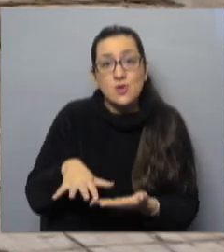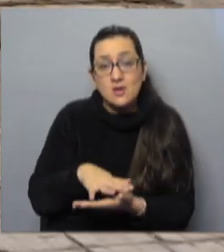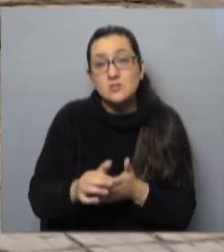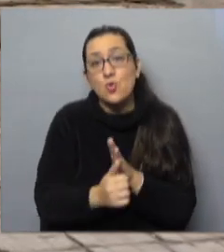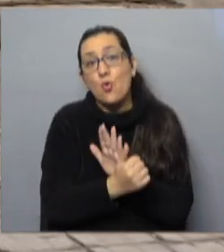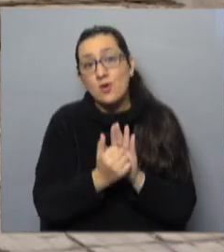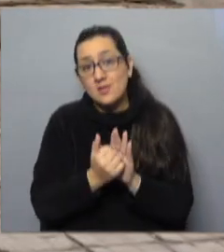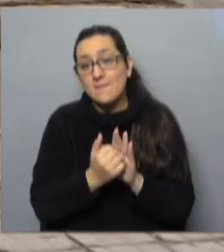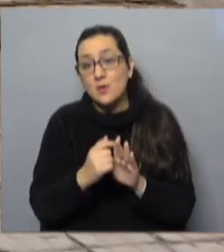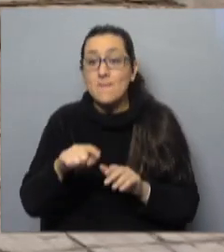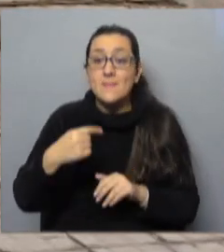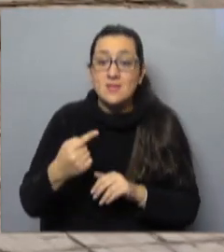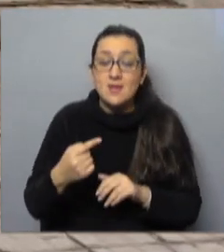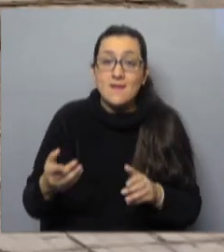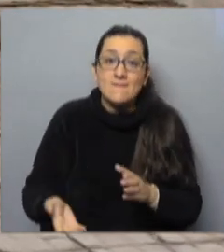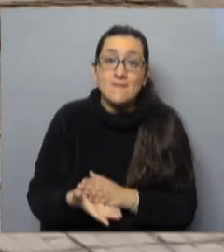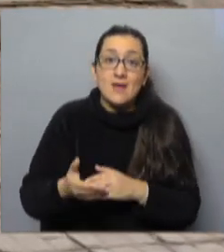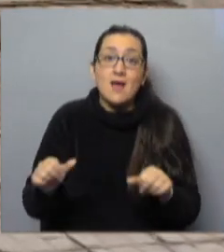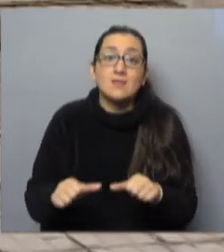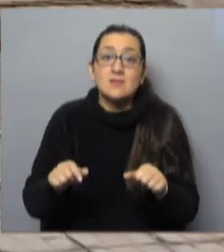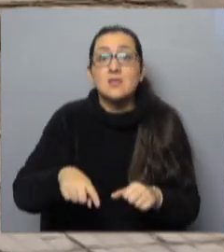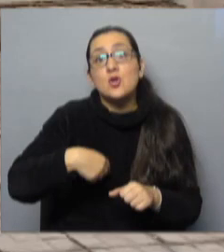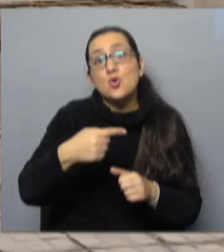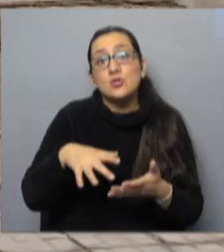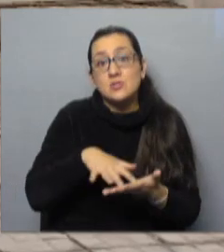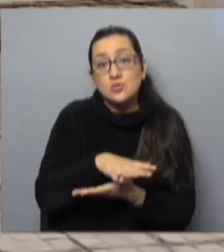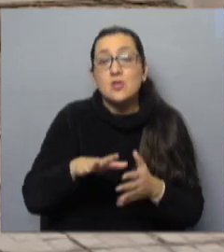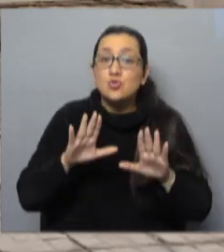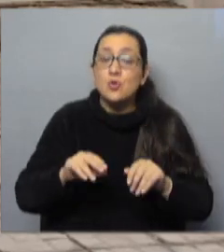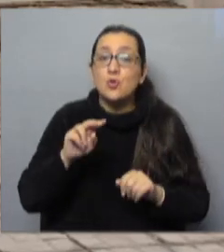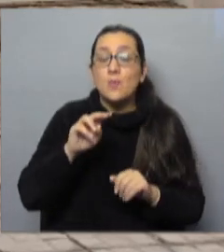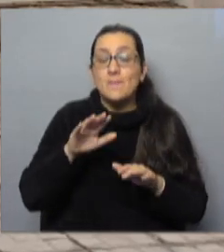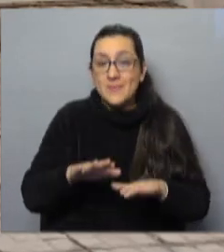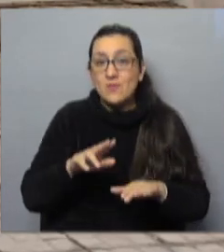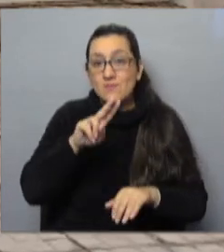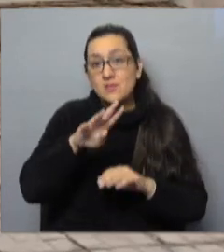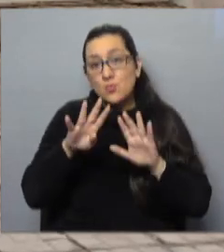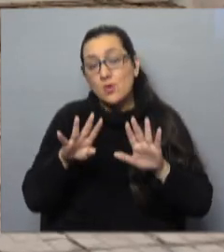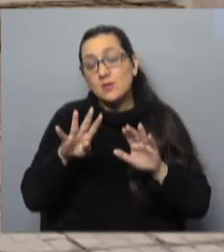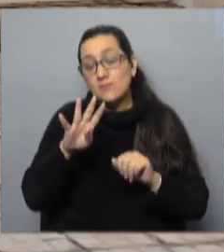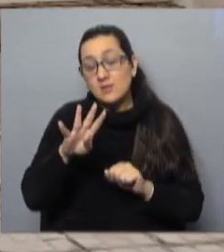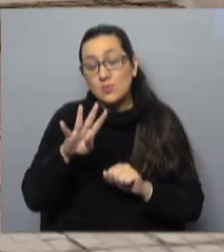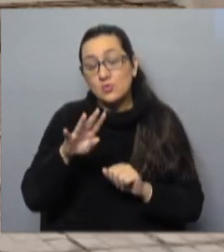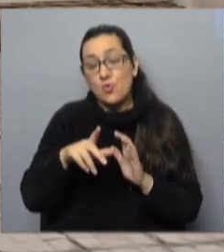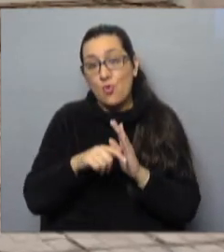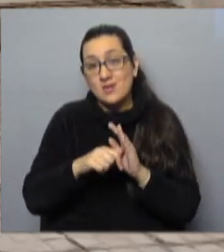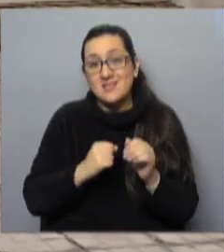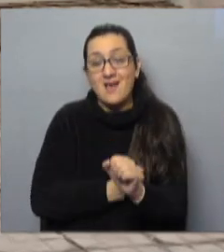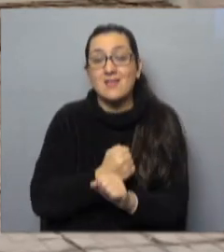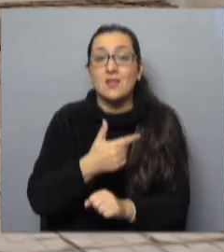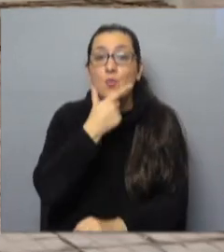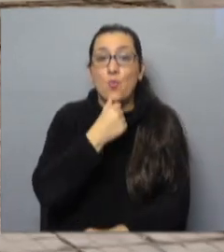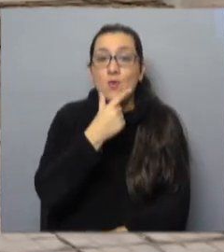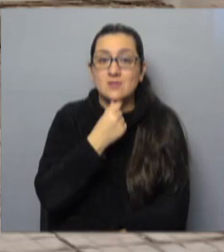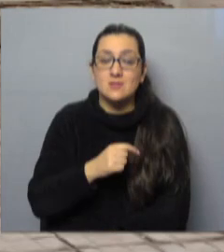este pero mañana van a haber actividades en otros canales todos con paros de 24 horas hasta el jueves y luego tendremos las asambleas